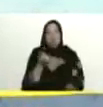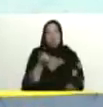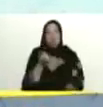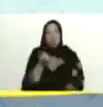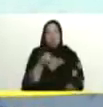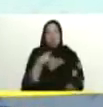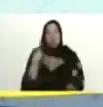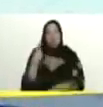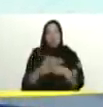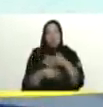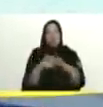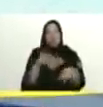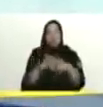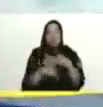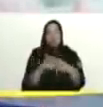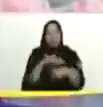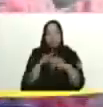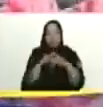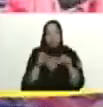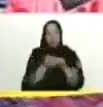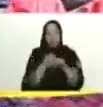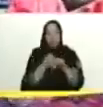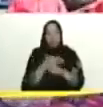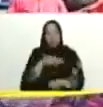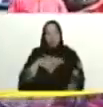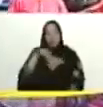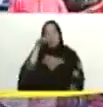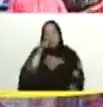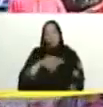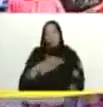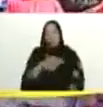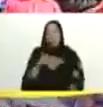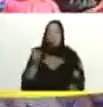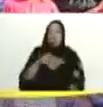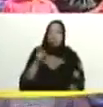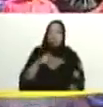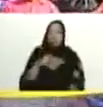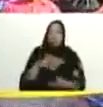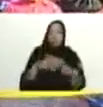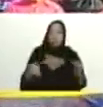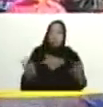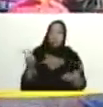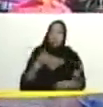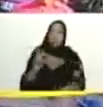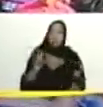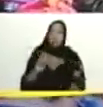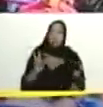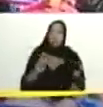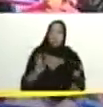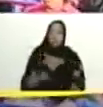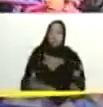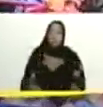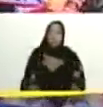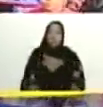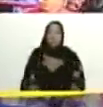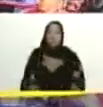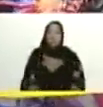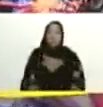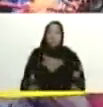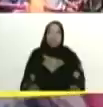y producir todo lo que nuestro pueblo necesita en la tierra venezolana.